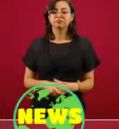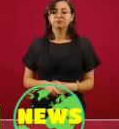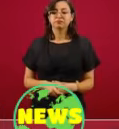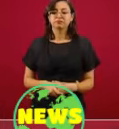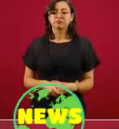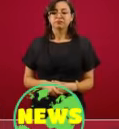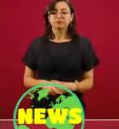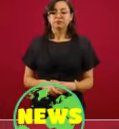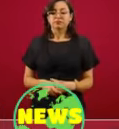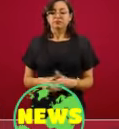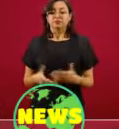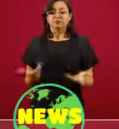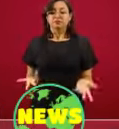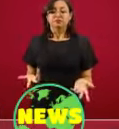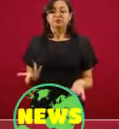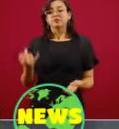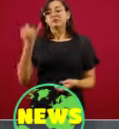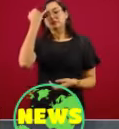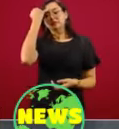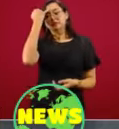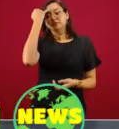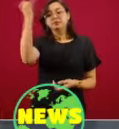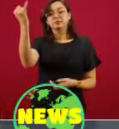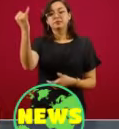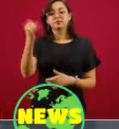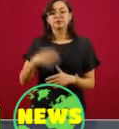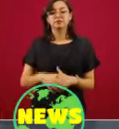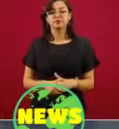imagínense que van a estar aquí,